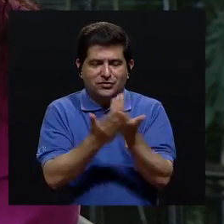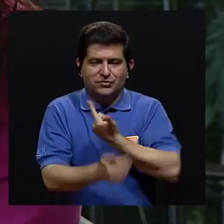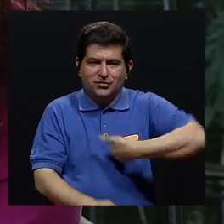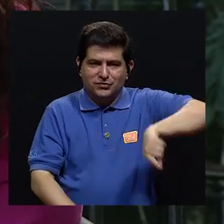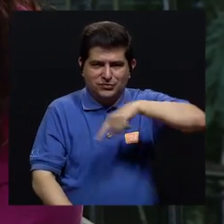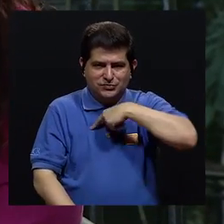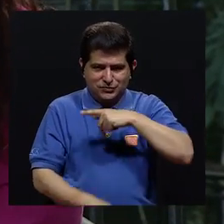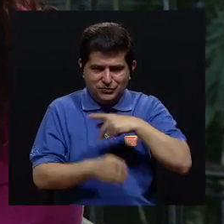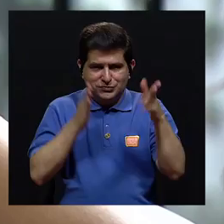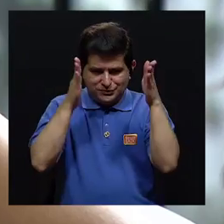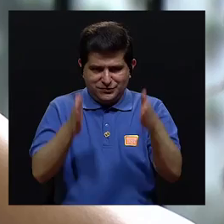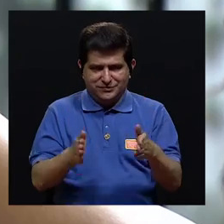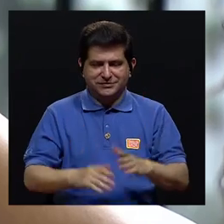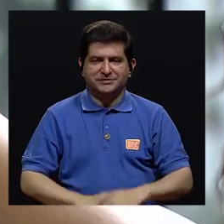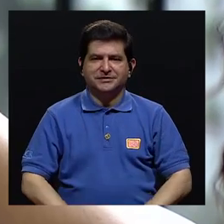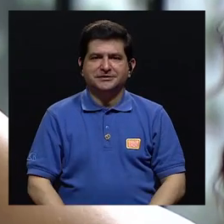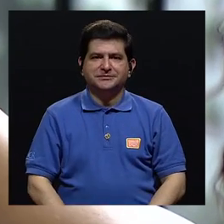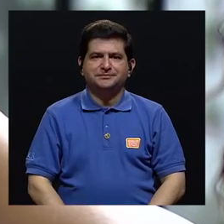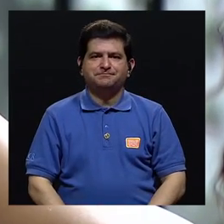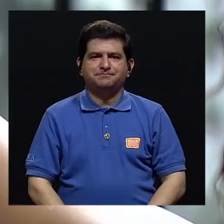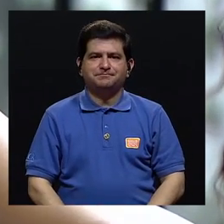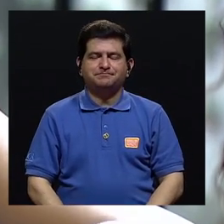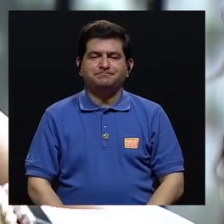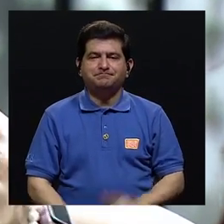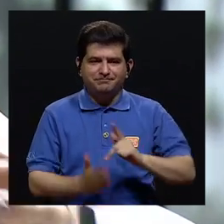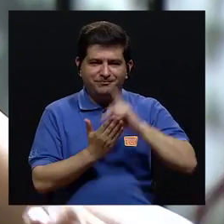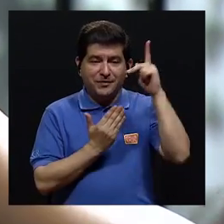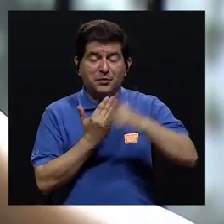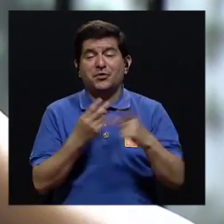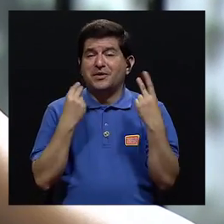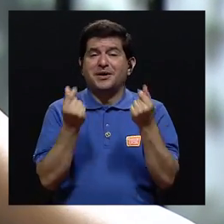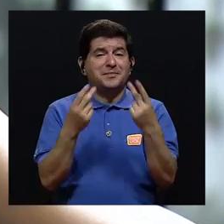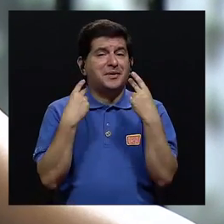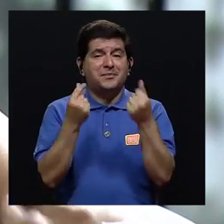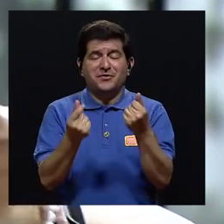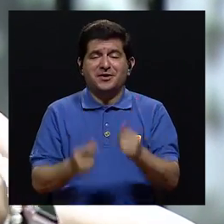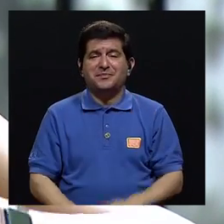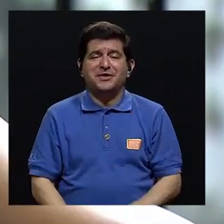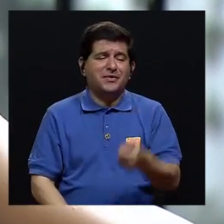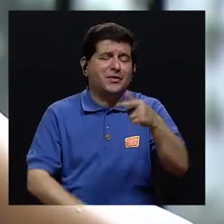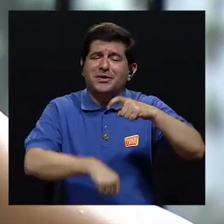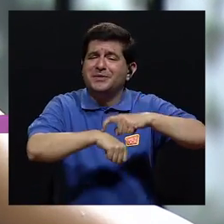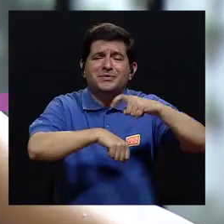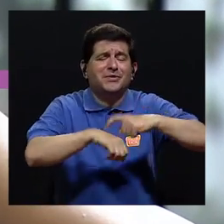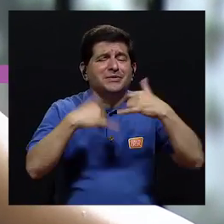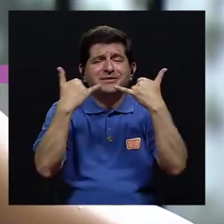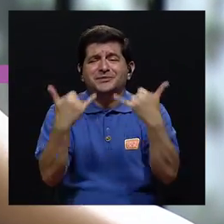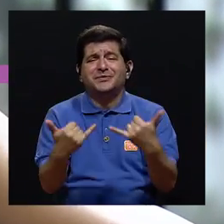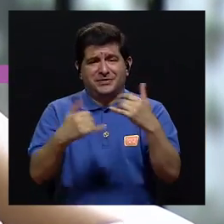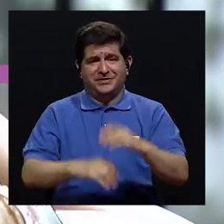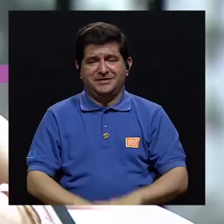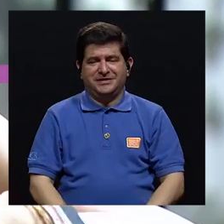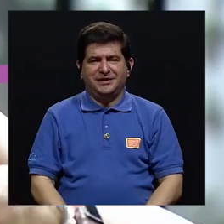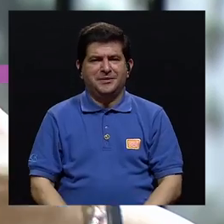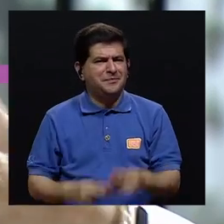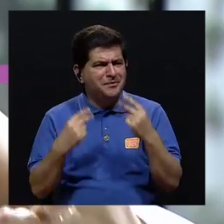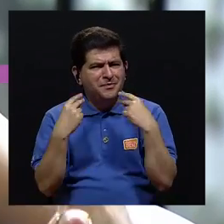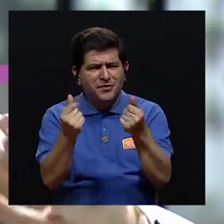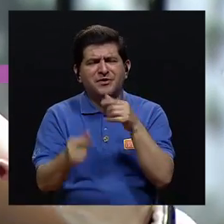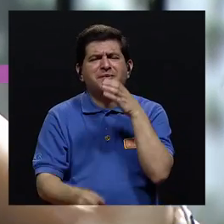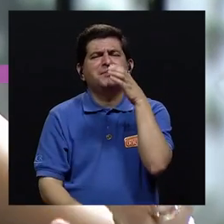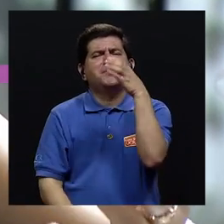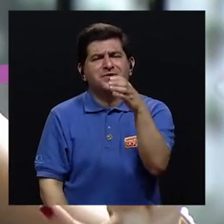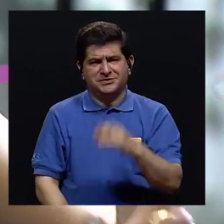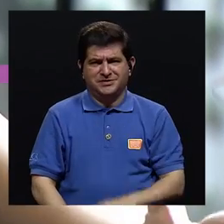nosotros los profesionales. Así es, bueno, te cuento que como este programa es tan rápido y como ya nos queda muy poquito tiempo, miren,